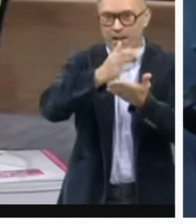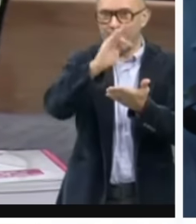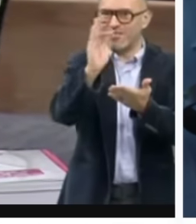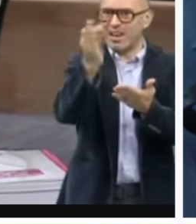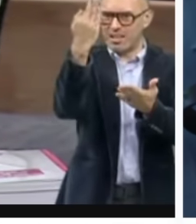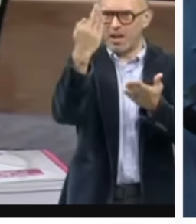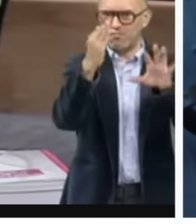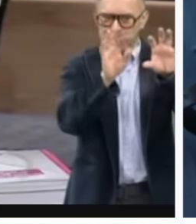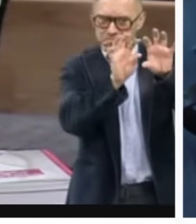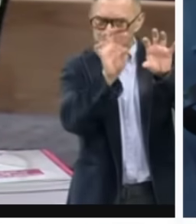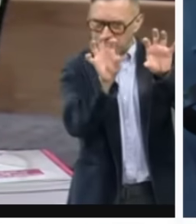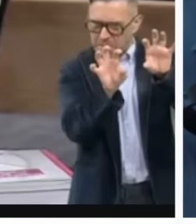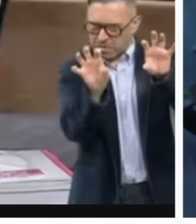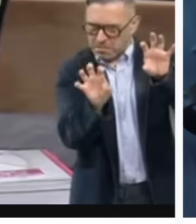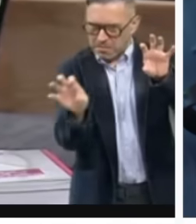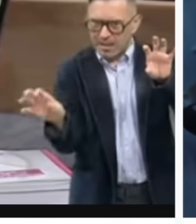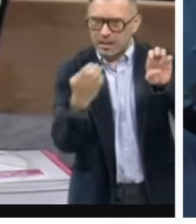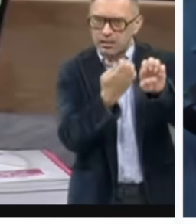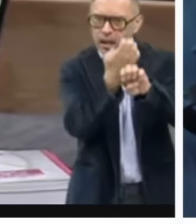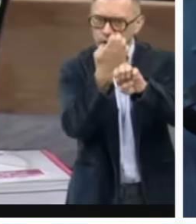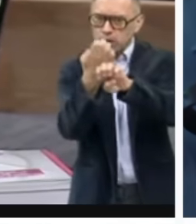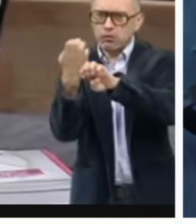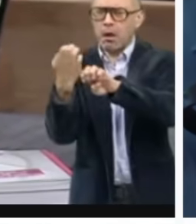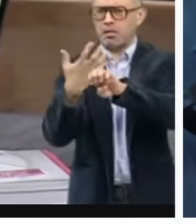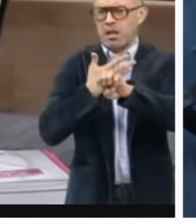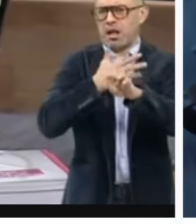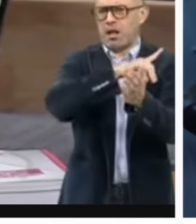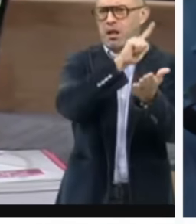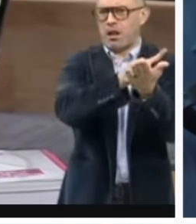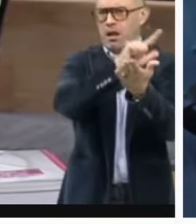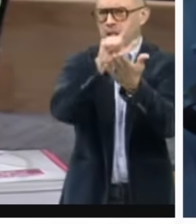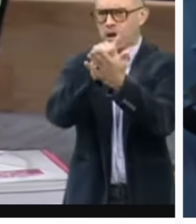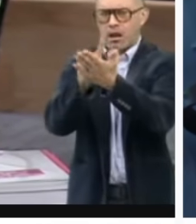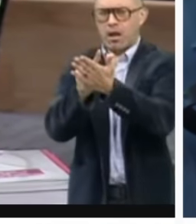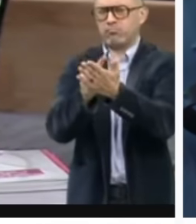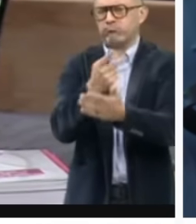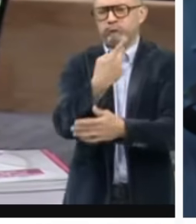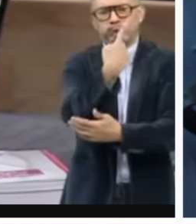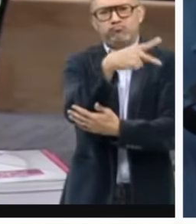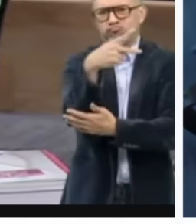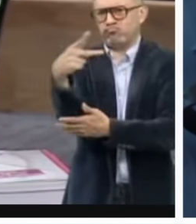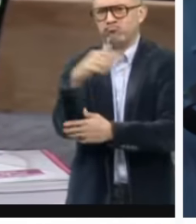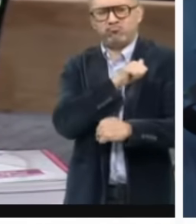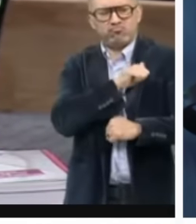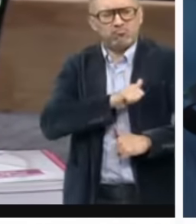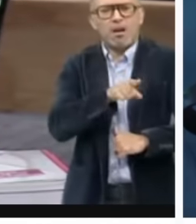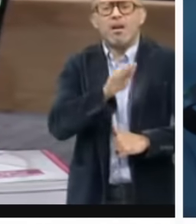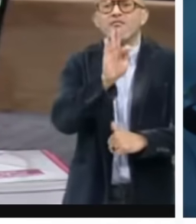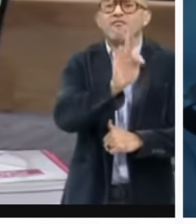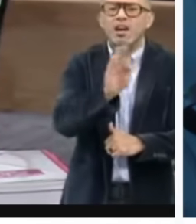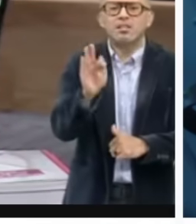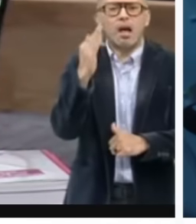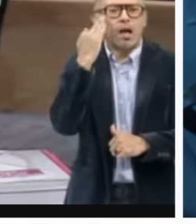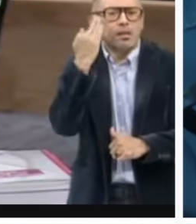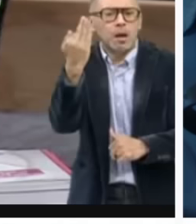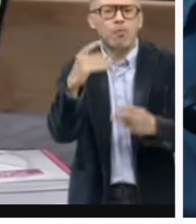los estados tiene muy claramente su jurisdicción establecida y propone y establece los plazos, los tiempos, las formas en